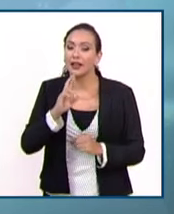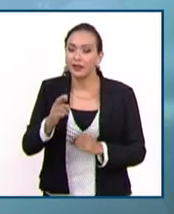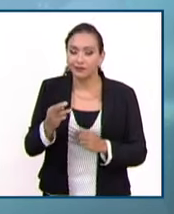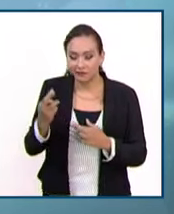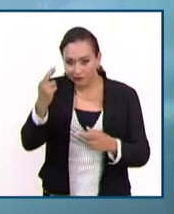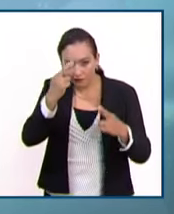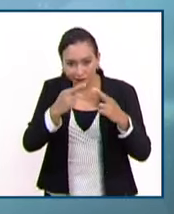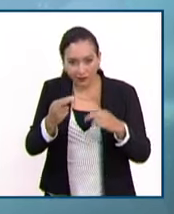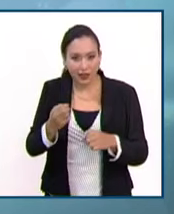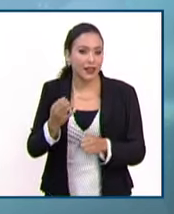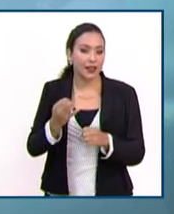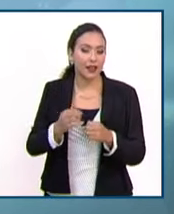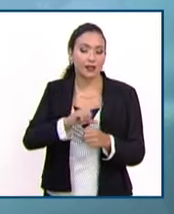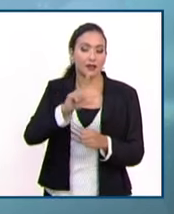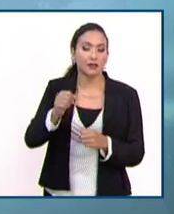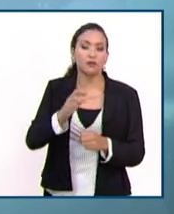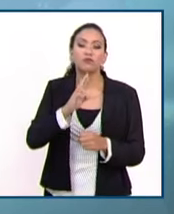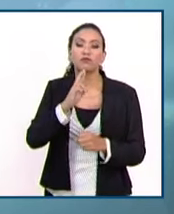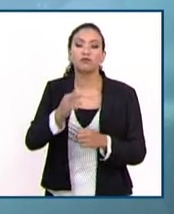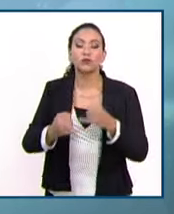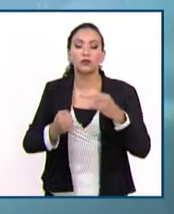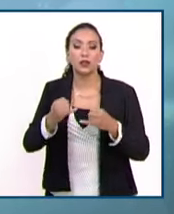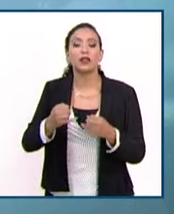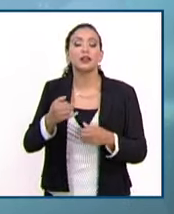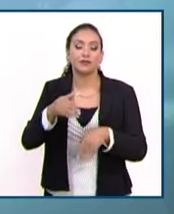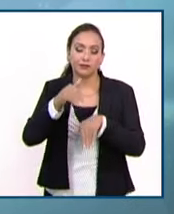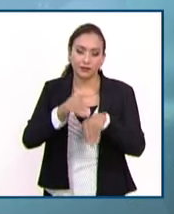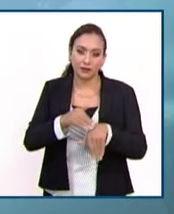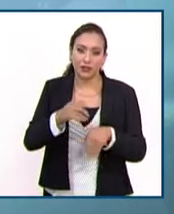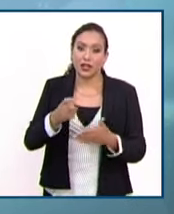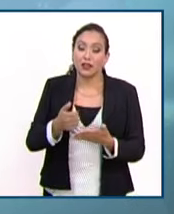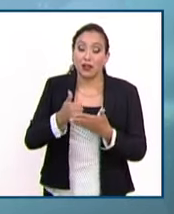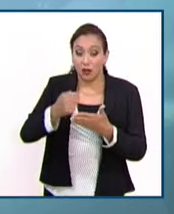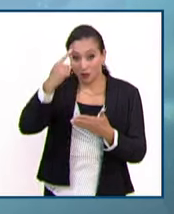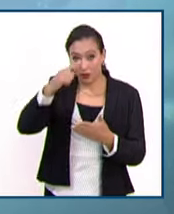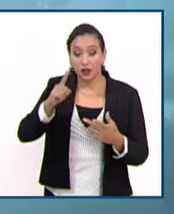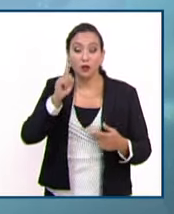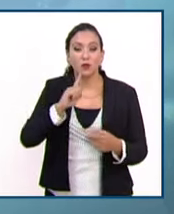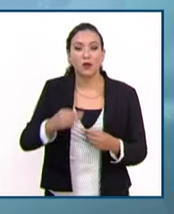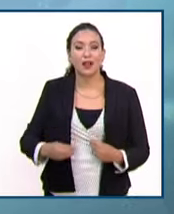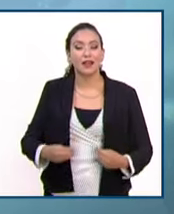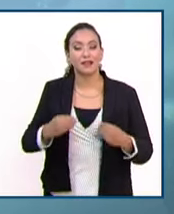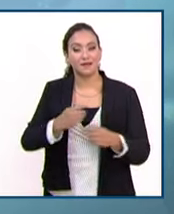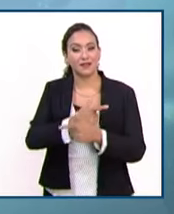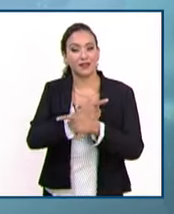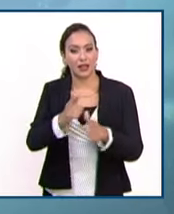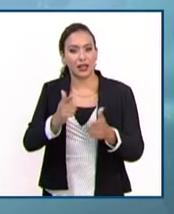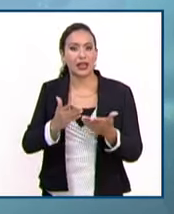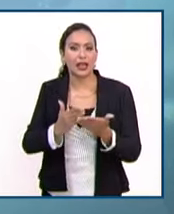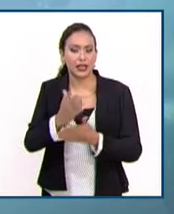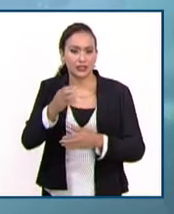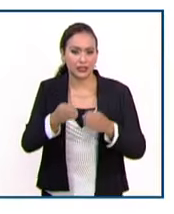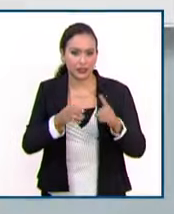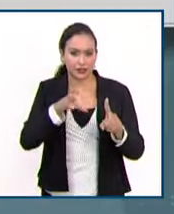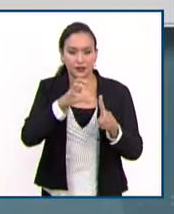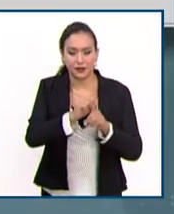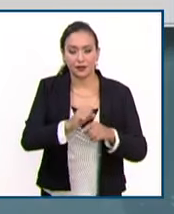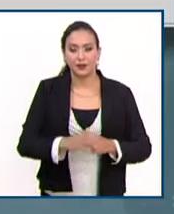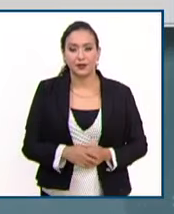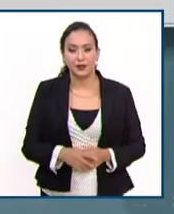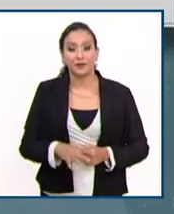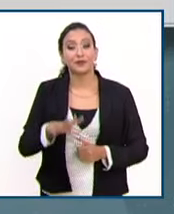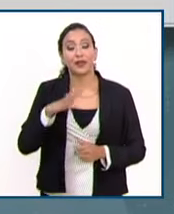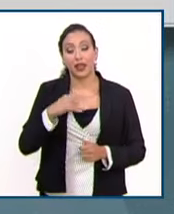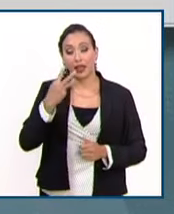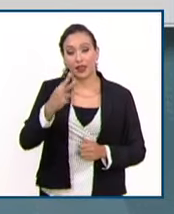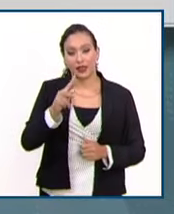situación es contrario a los derechos de acceso a la justicia y a vivir una vida libre de violencia. Además de 3